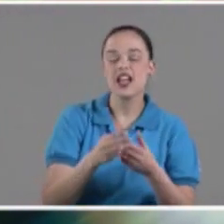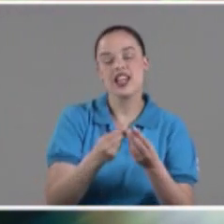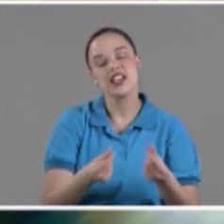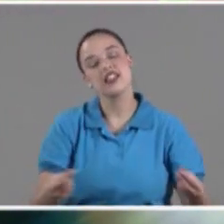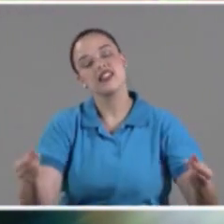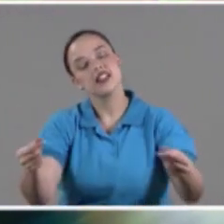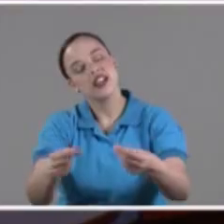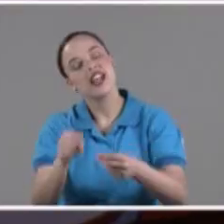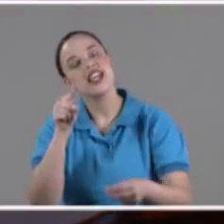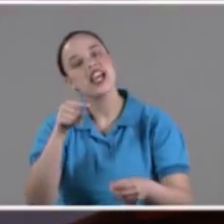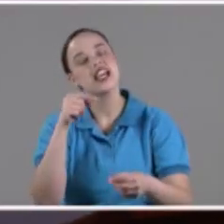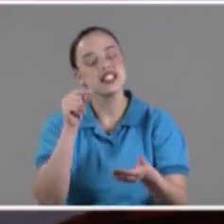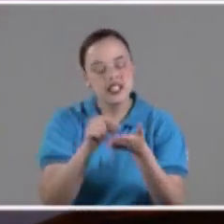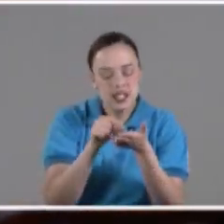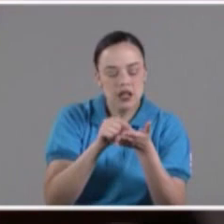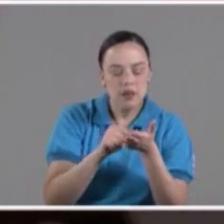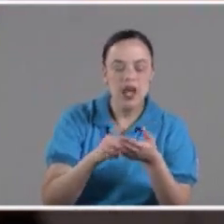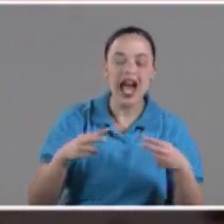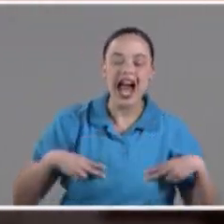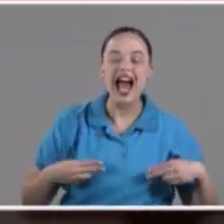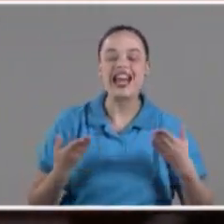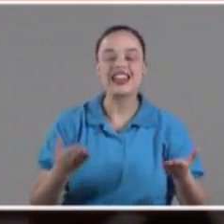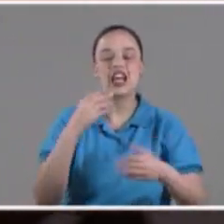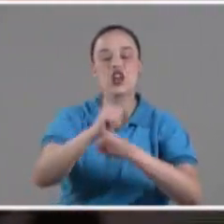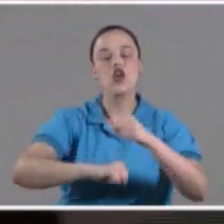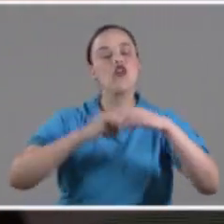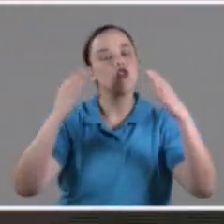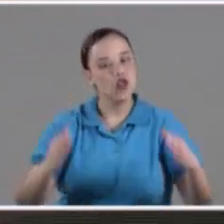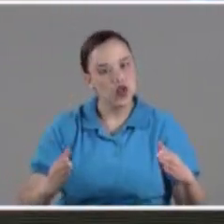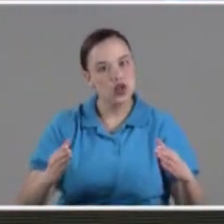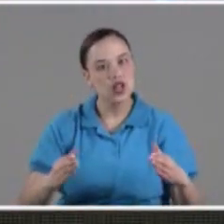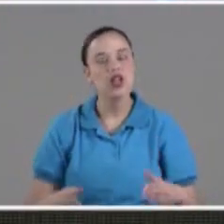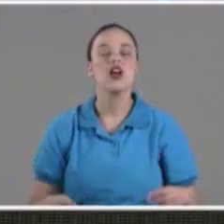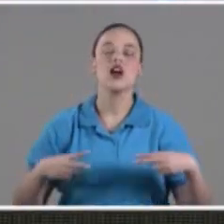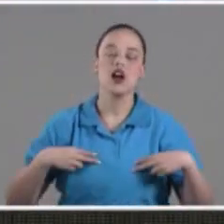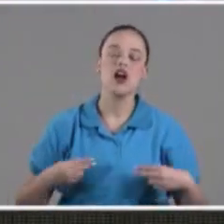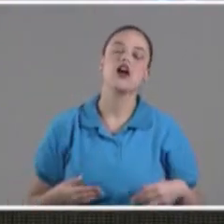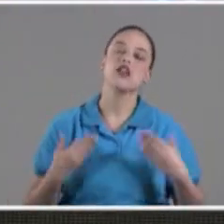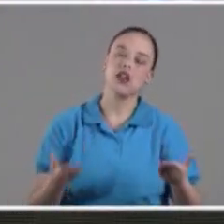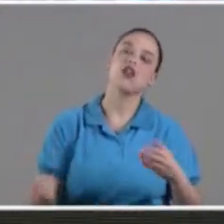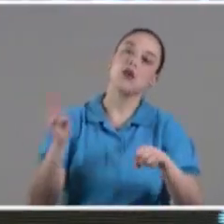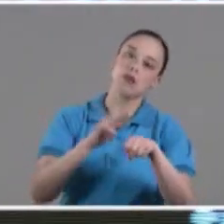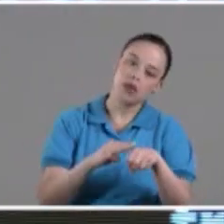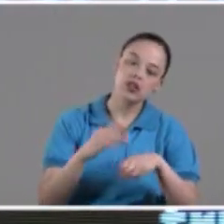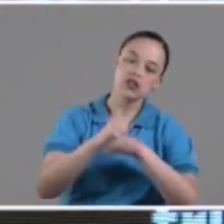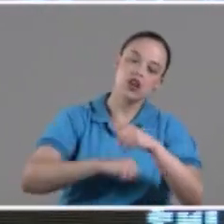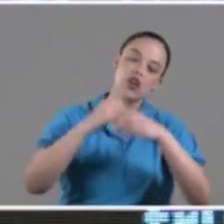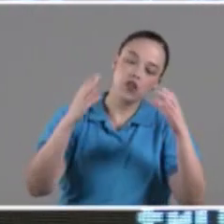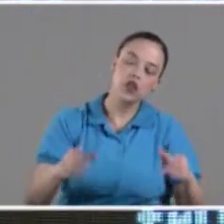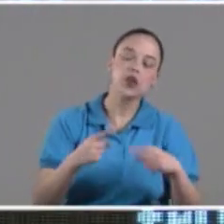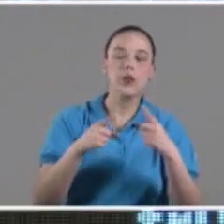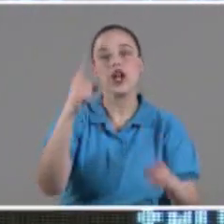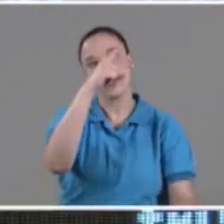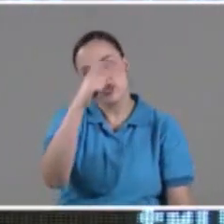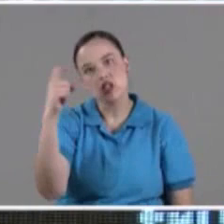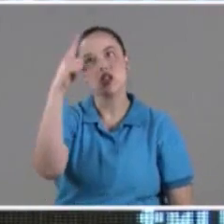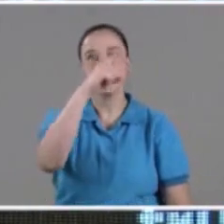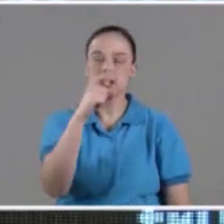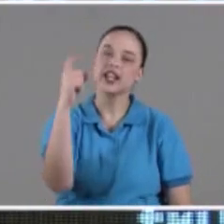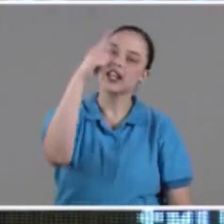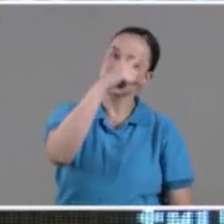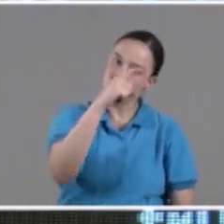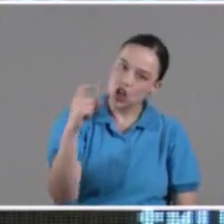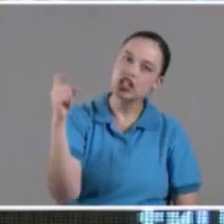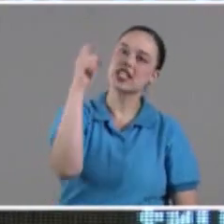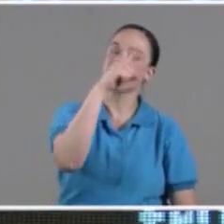esa semilla ha fructificado y ha dado más fruto más fruto y esto por generaciones de generaciones de